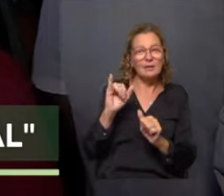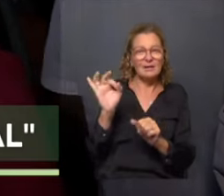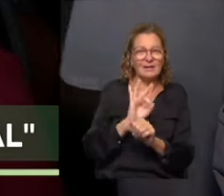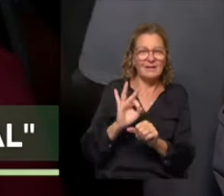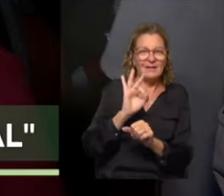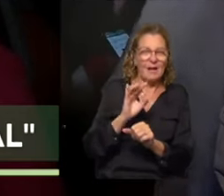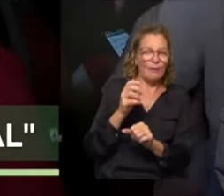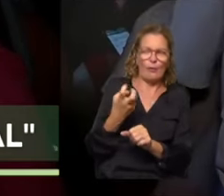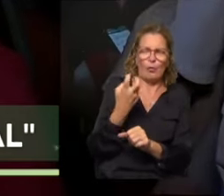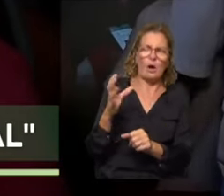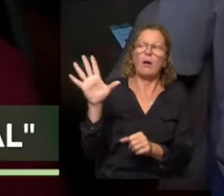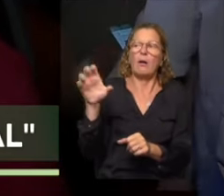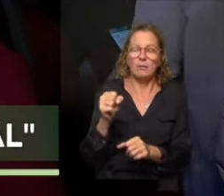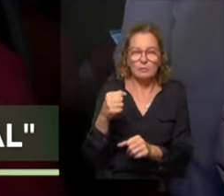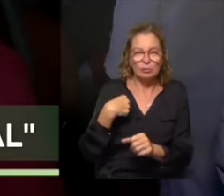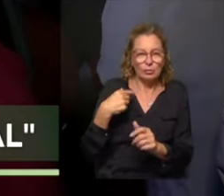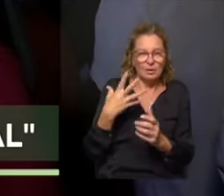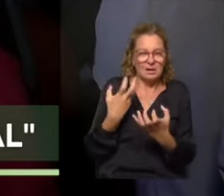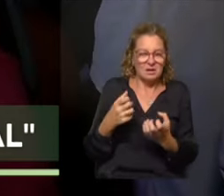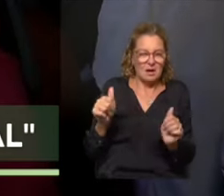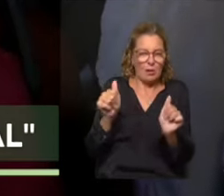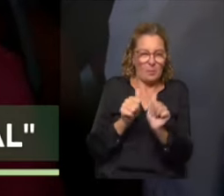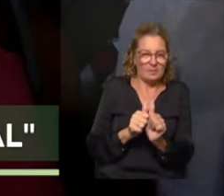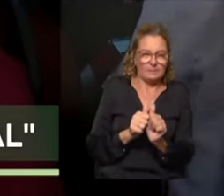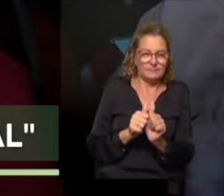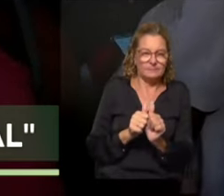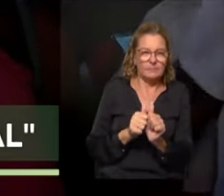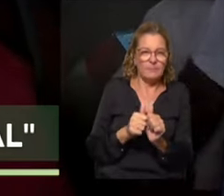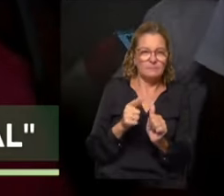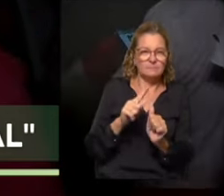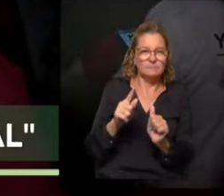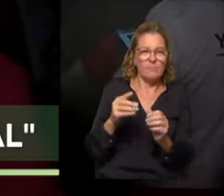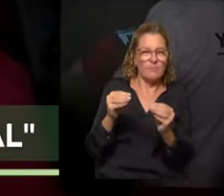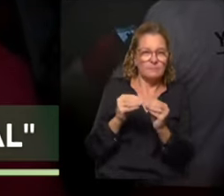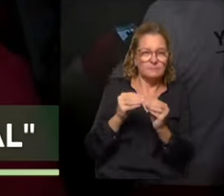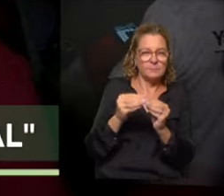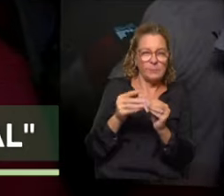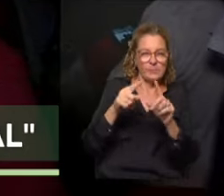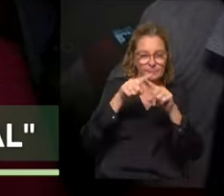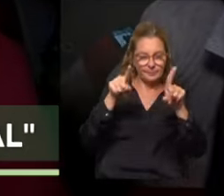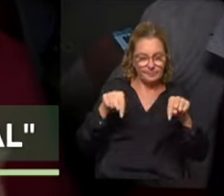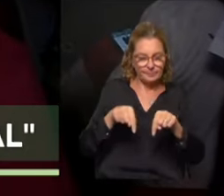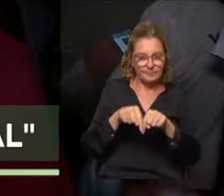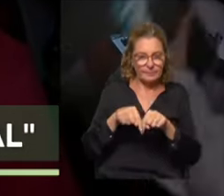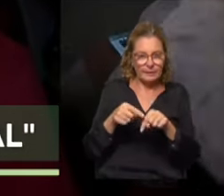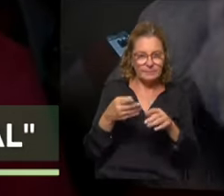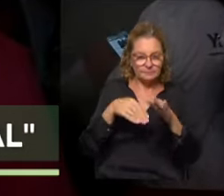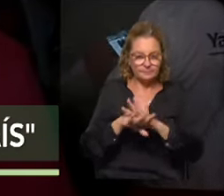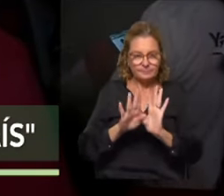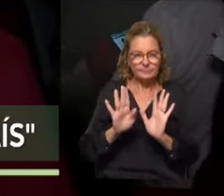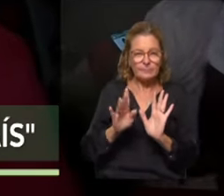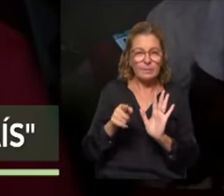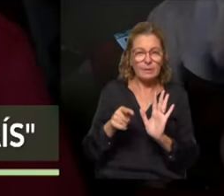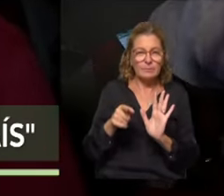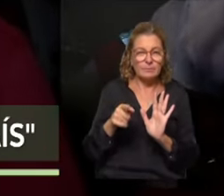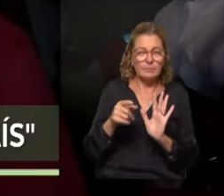tema personal que decidí acompañar, incluso no quise involucrar a ningún compañero integrante de la lista, lo del cual incluso le debo